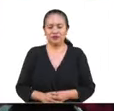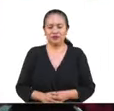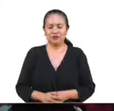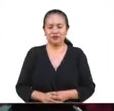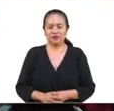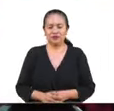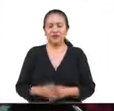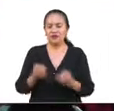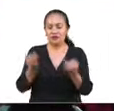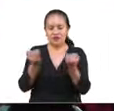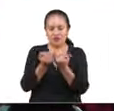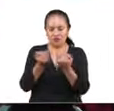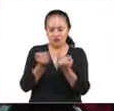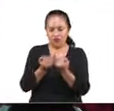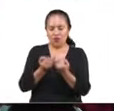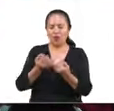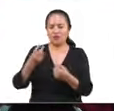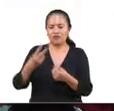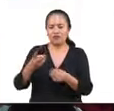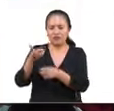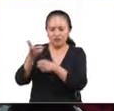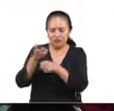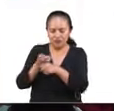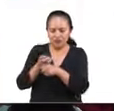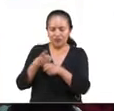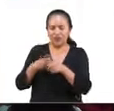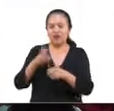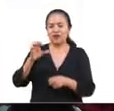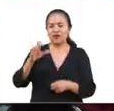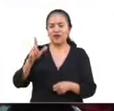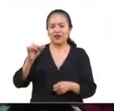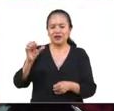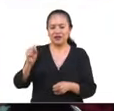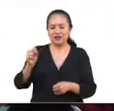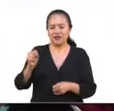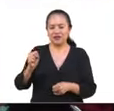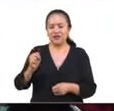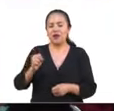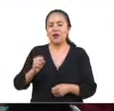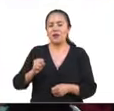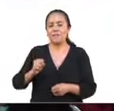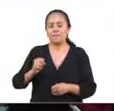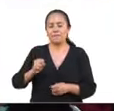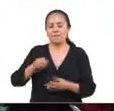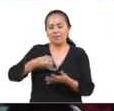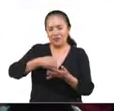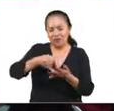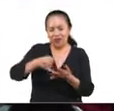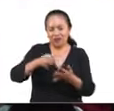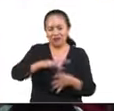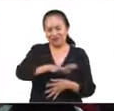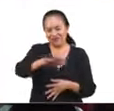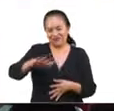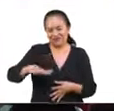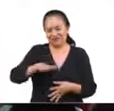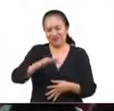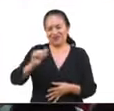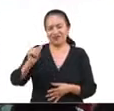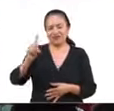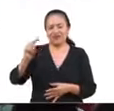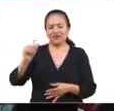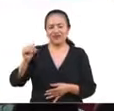También como nuestros invitados especiales nos acompaña Elsie Bautista Salas, sembradora de territorio Acayucan.